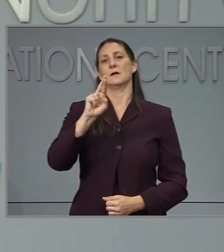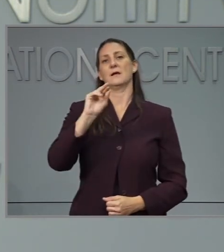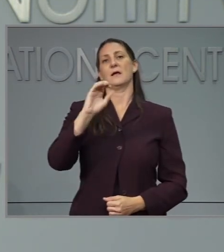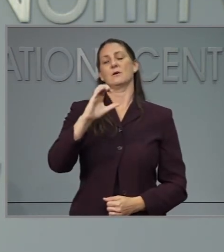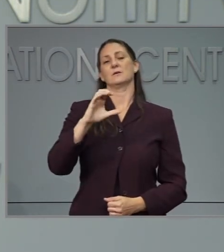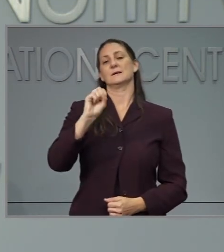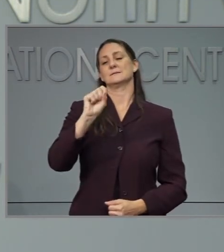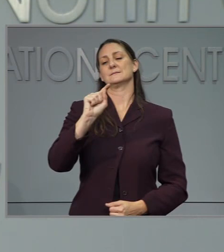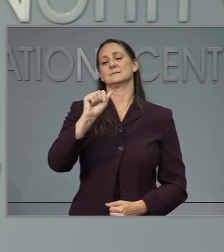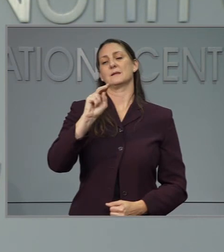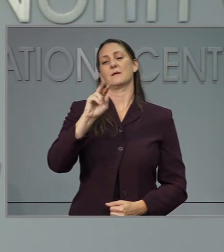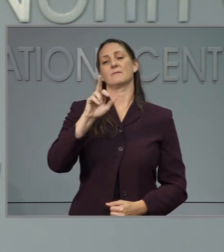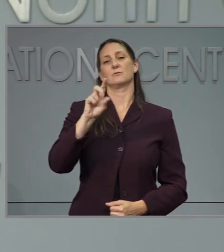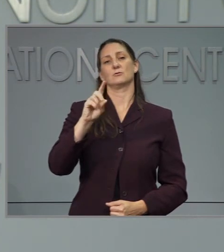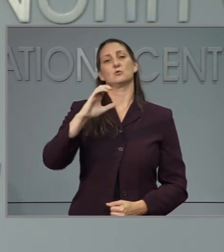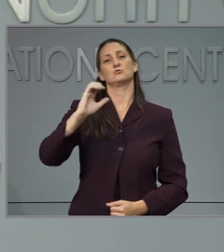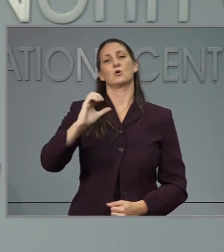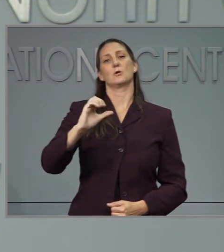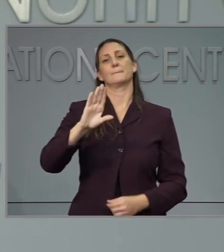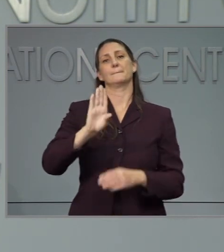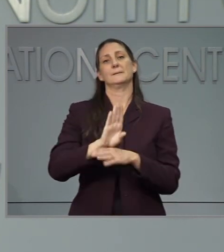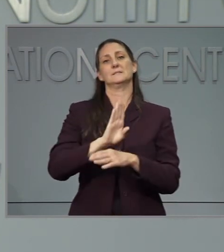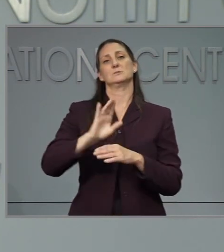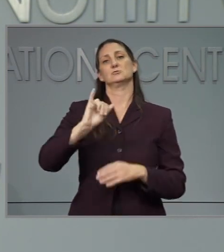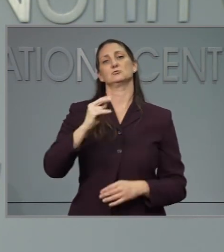Semper, de Charlotte.